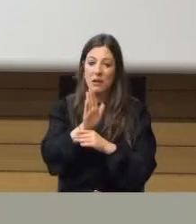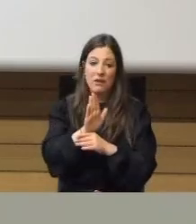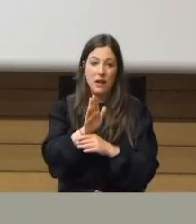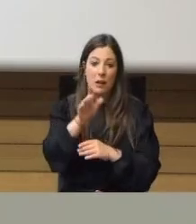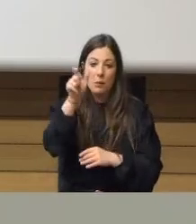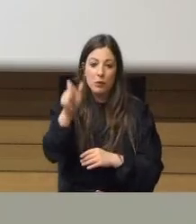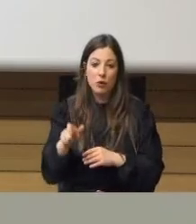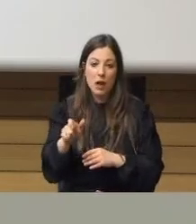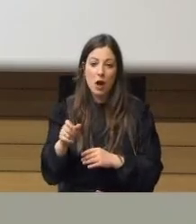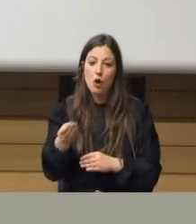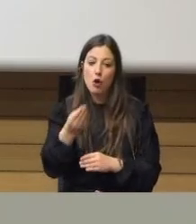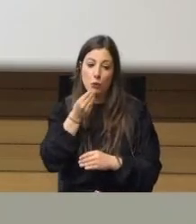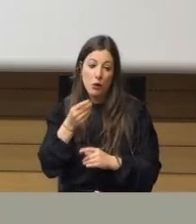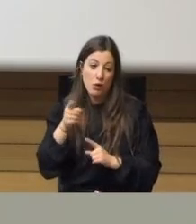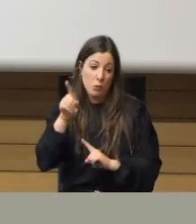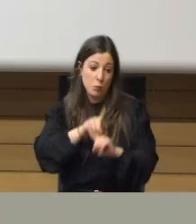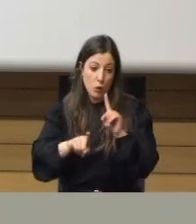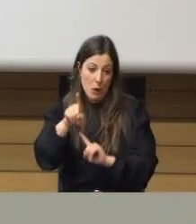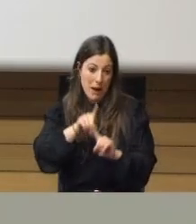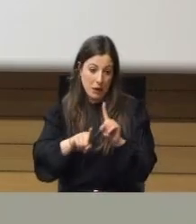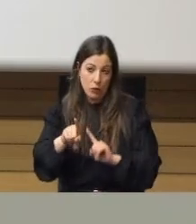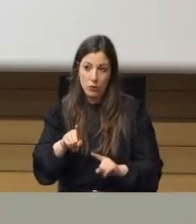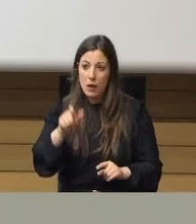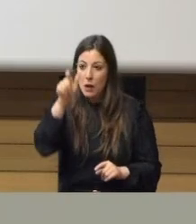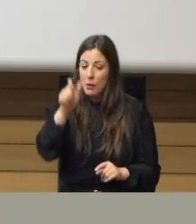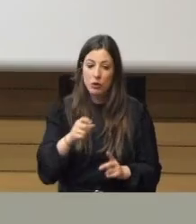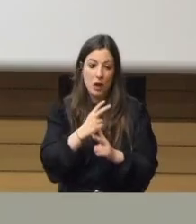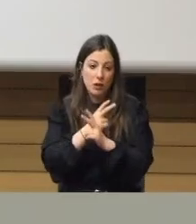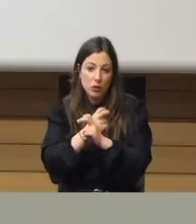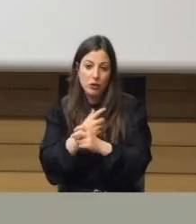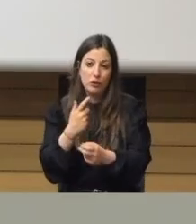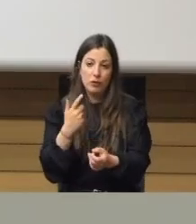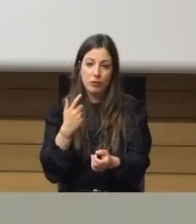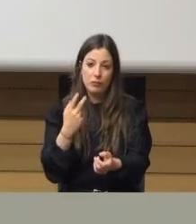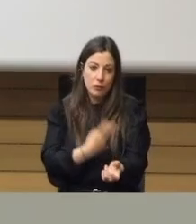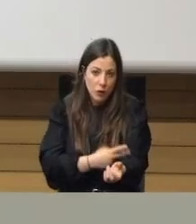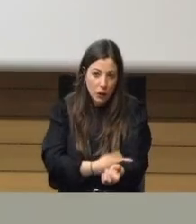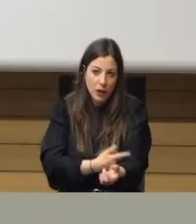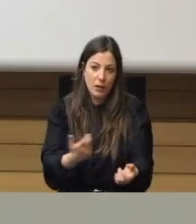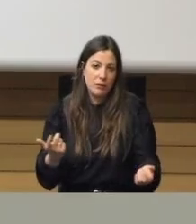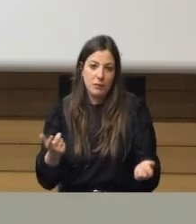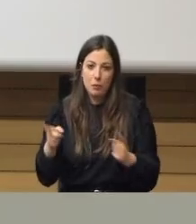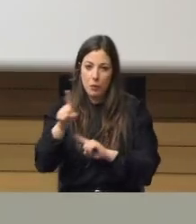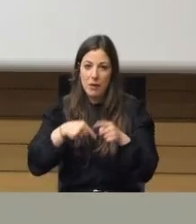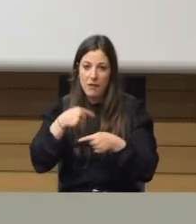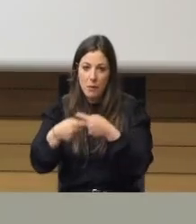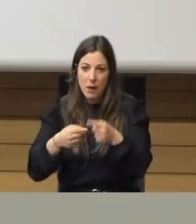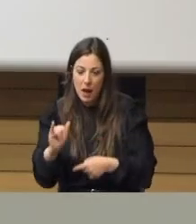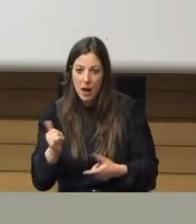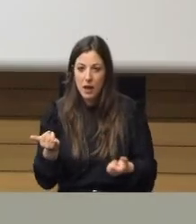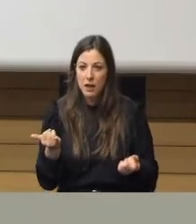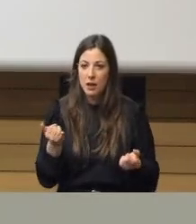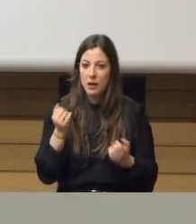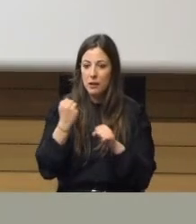es el que todos tenemos en la cabeza. El toxicómano, el junkie, el que ya tiene problemas familiares, el que le han echado del